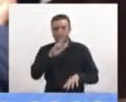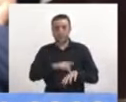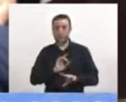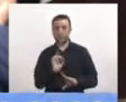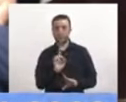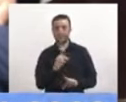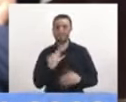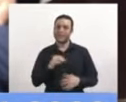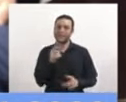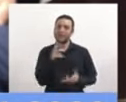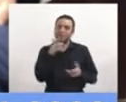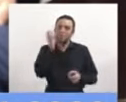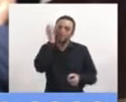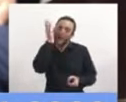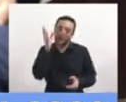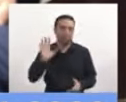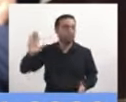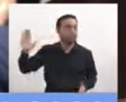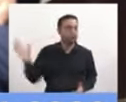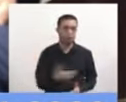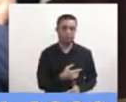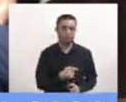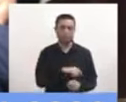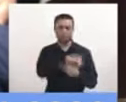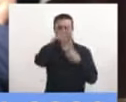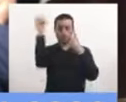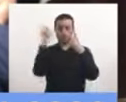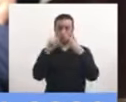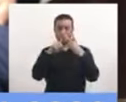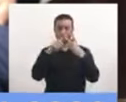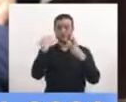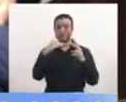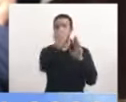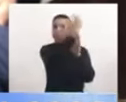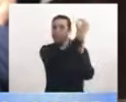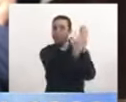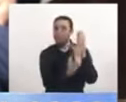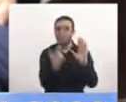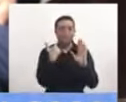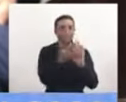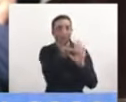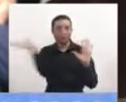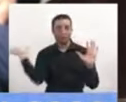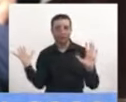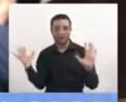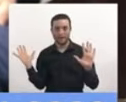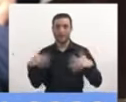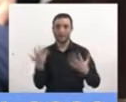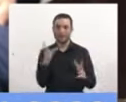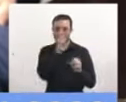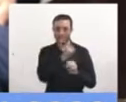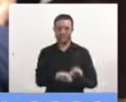sean. Y en segundo lugar, hay que abrir los datos para mostrar a la sociedad que nada se sigue escondiendo.